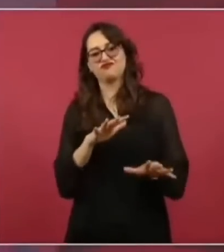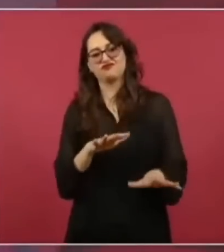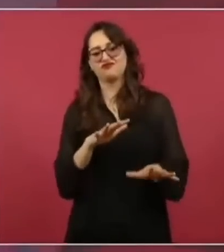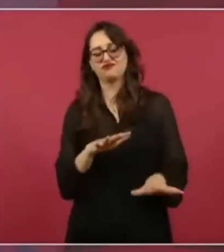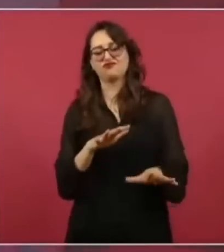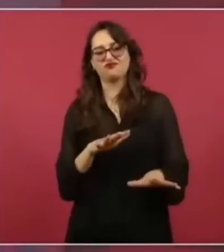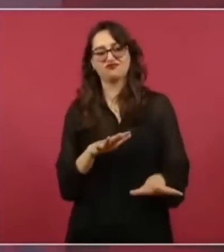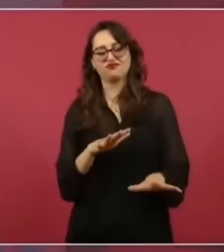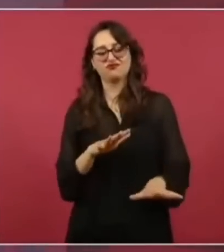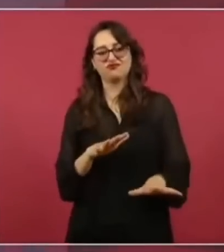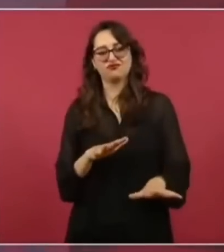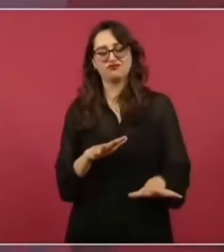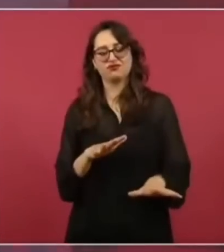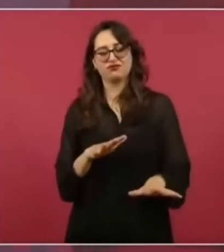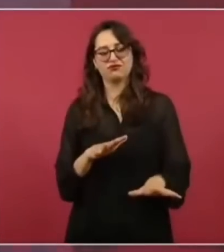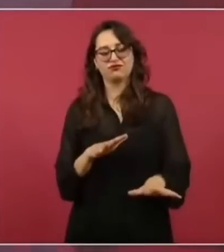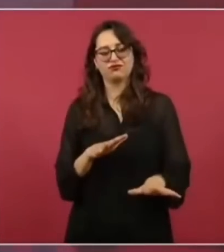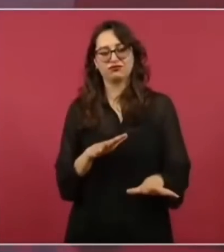por